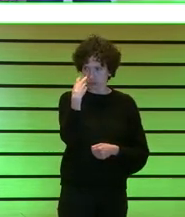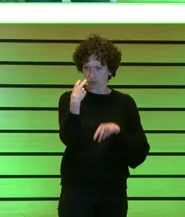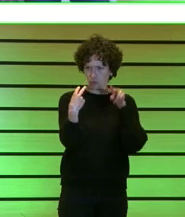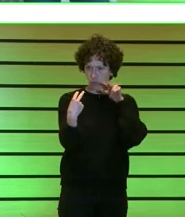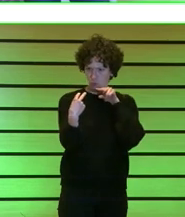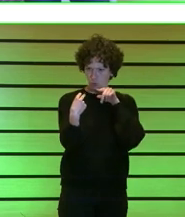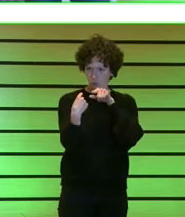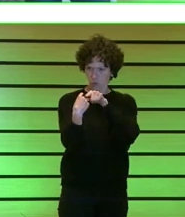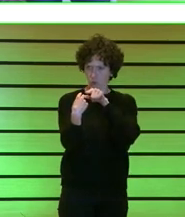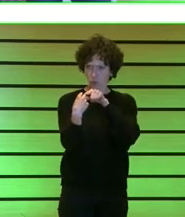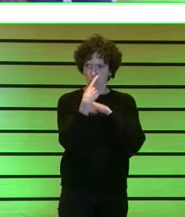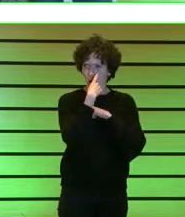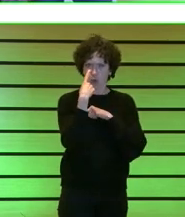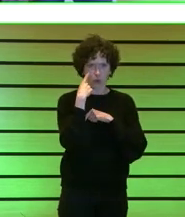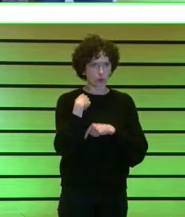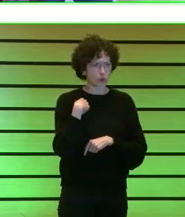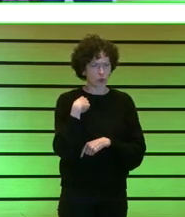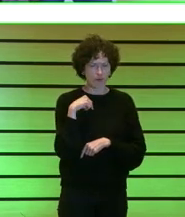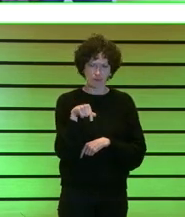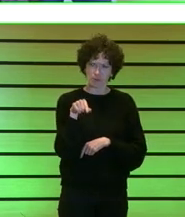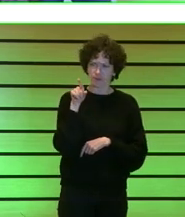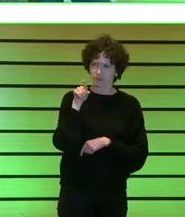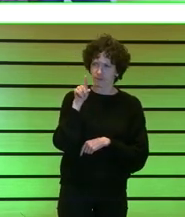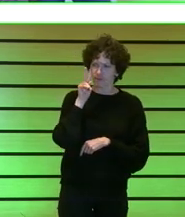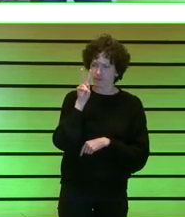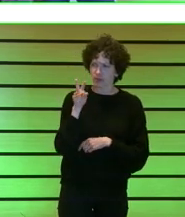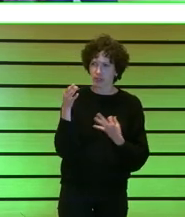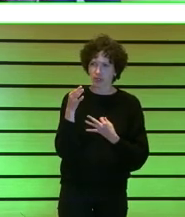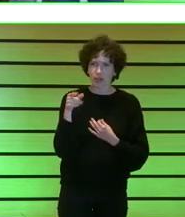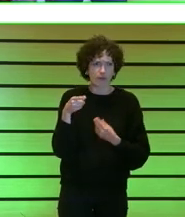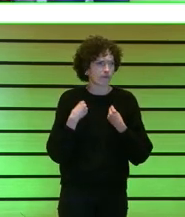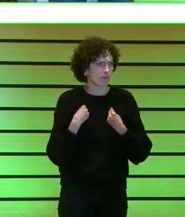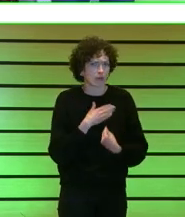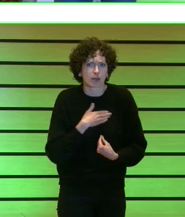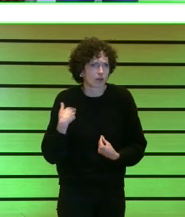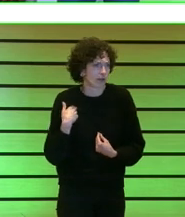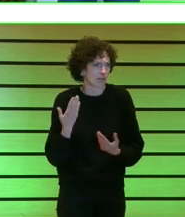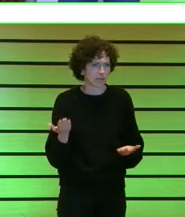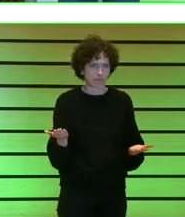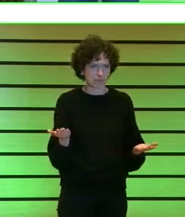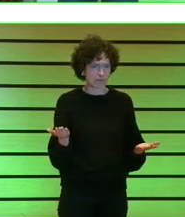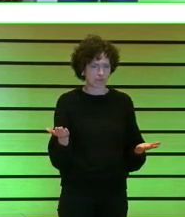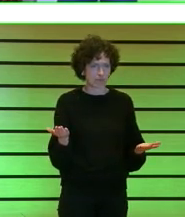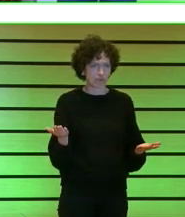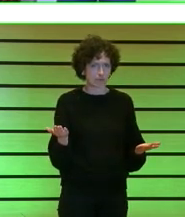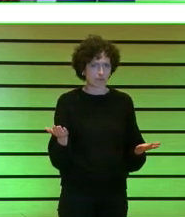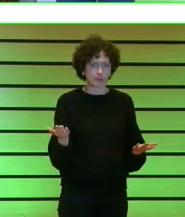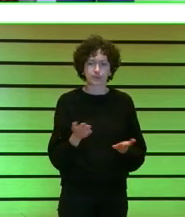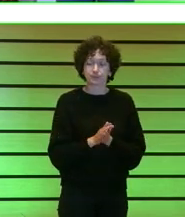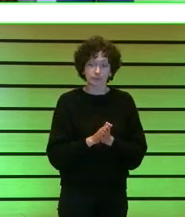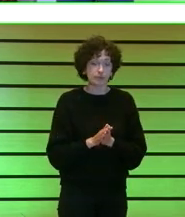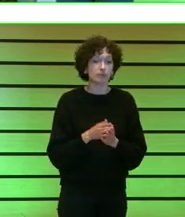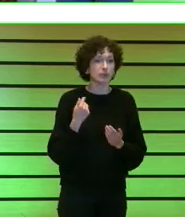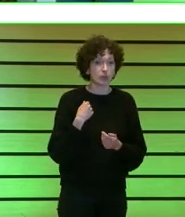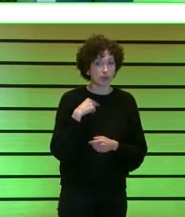en sus ojos lo que he visto Es que quería vivir y después